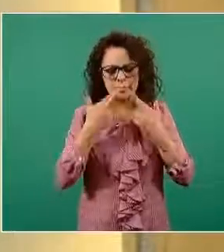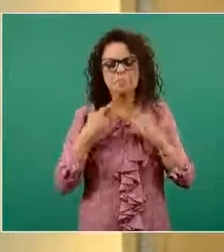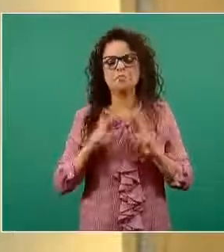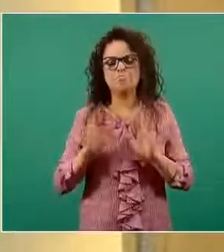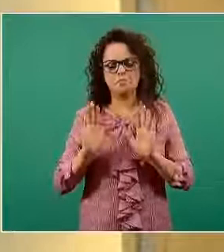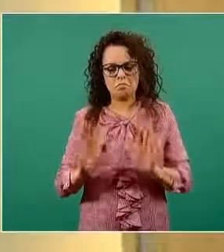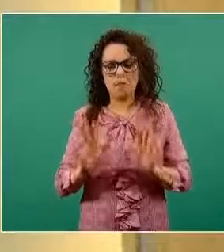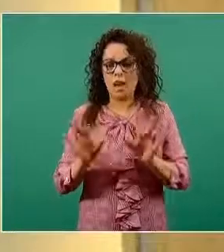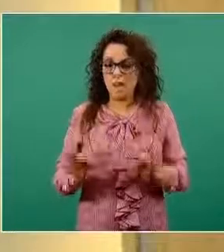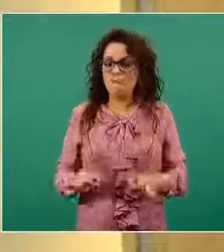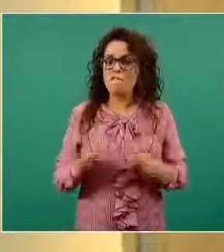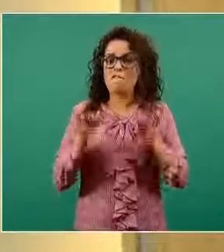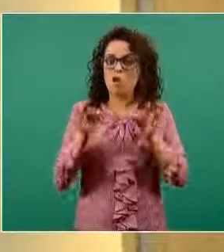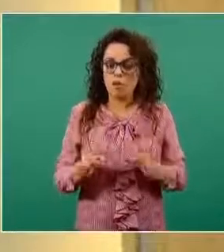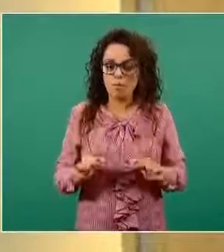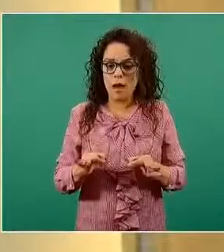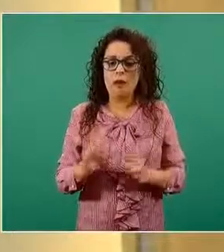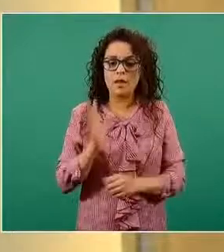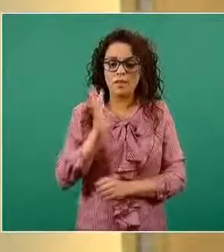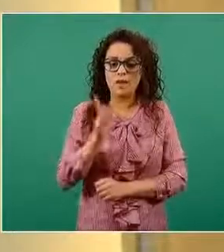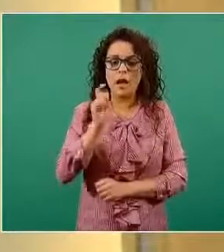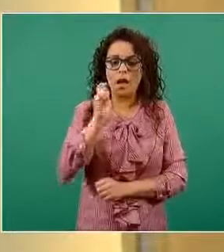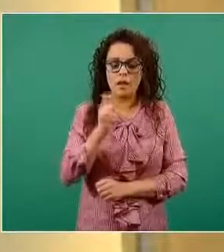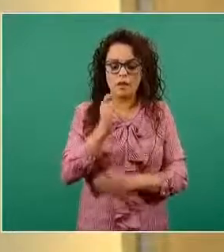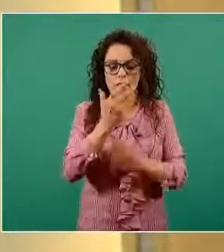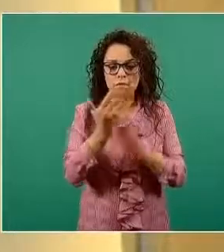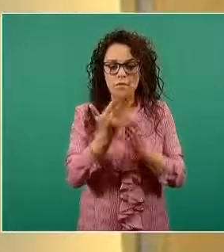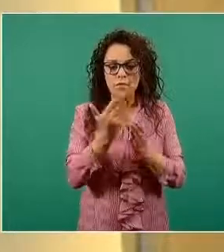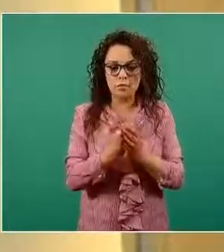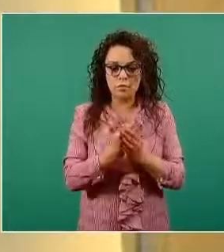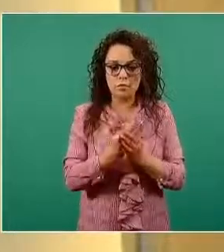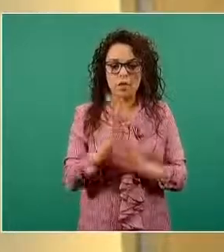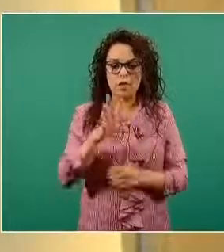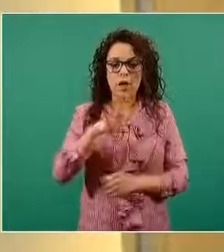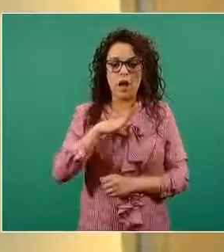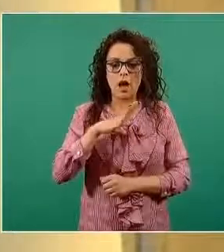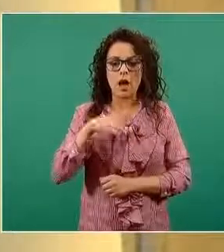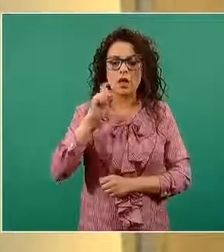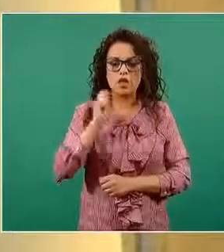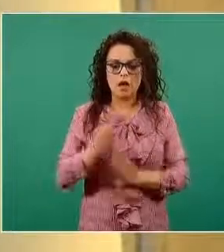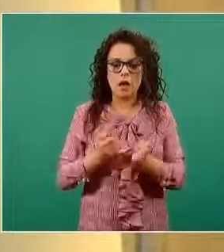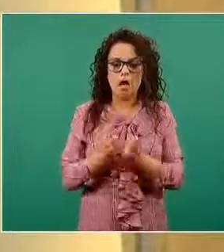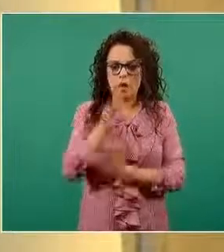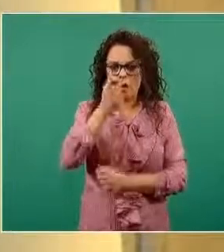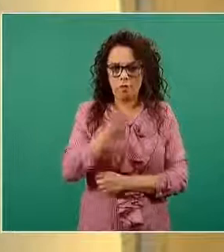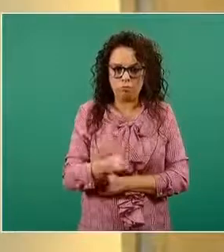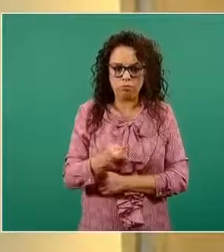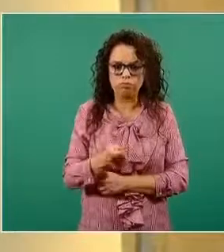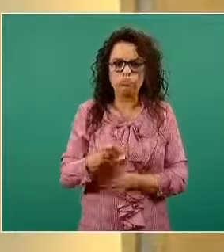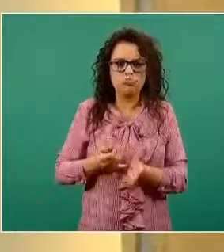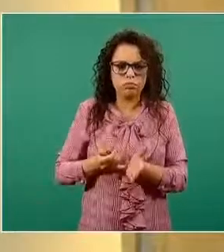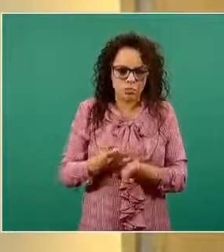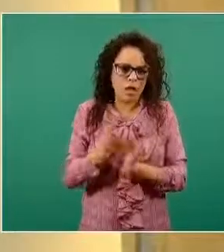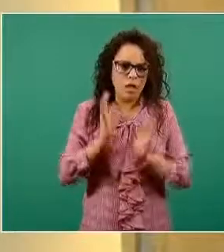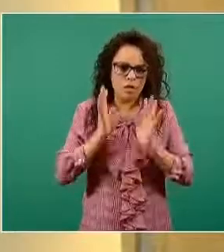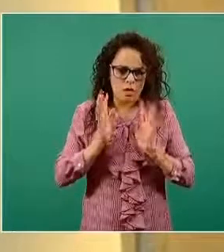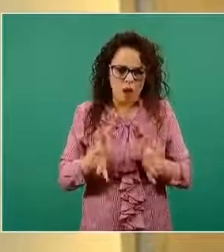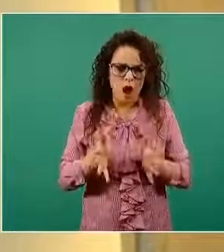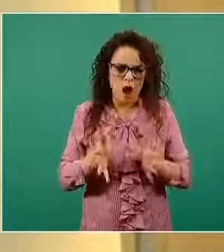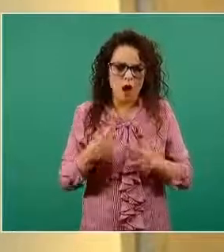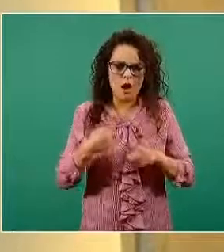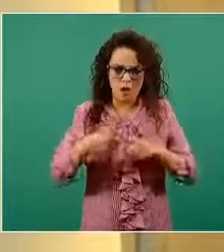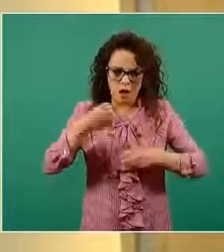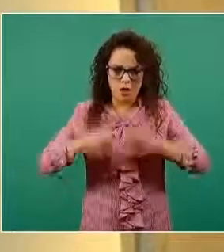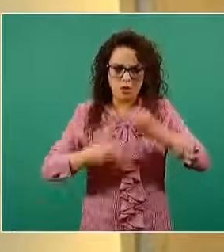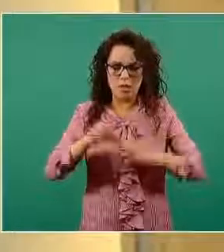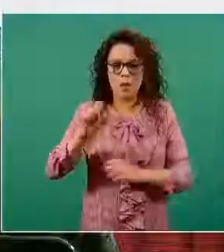ya formalmente pronunciada como una tesis que generó jurisprudencia por parte de la Suprema Corte de Justicia, 22